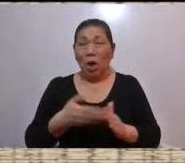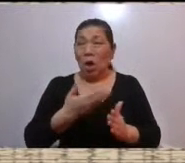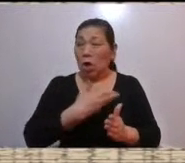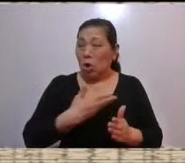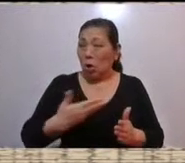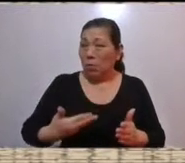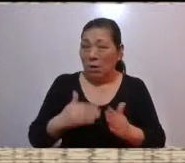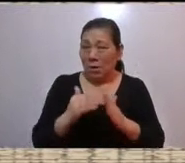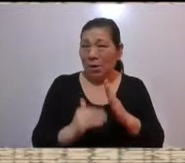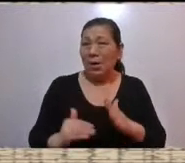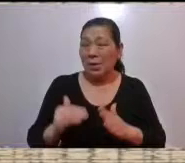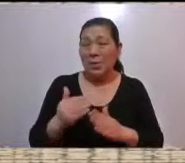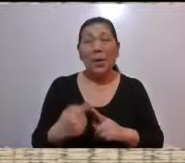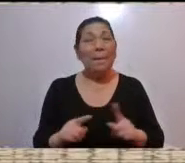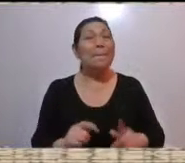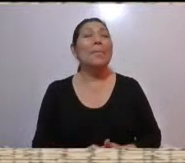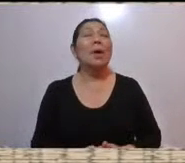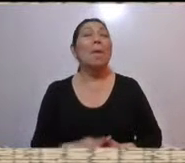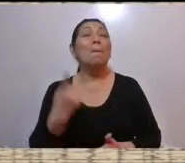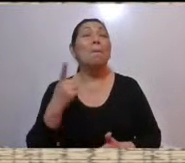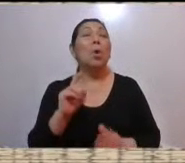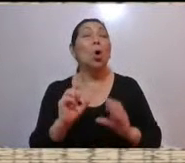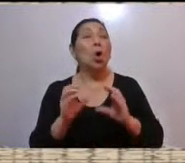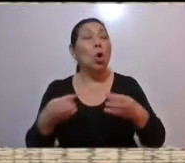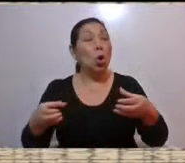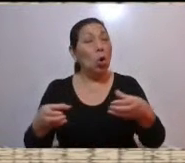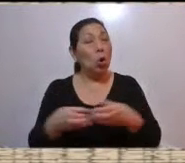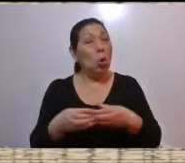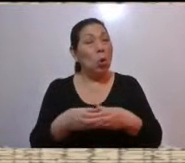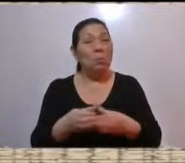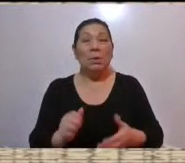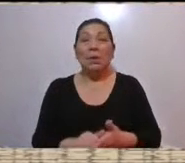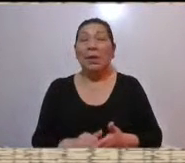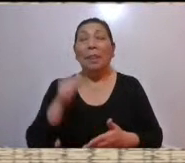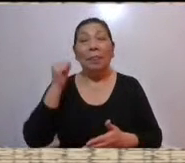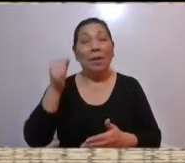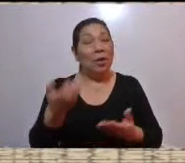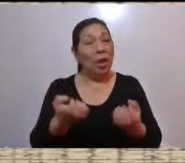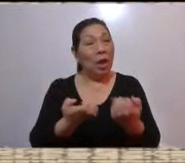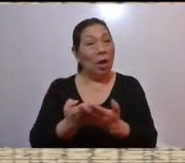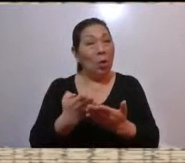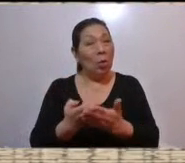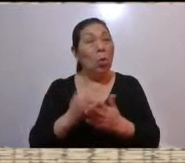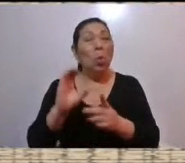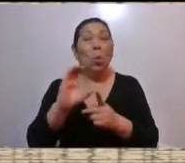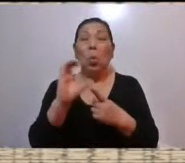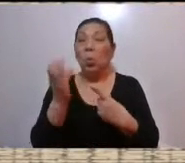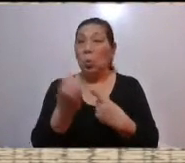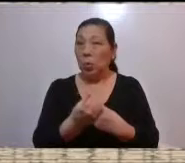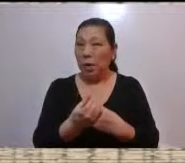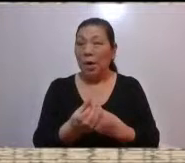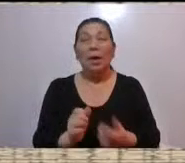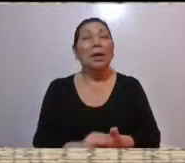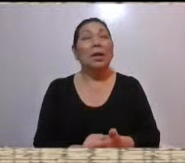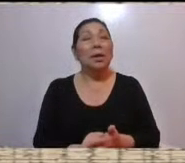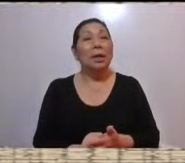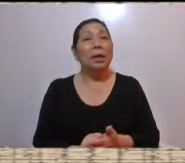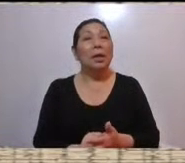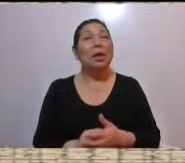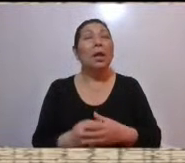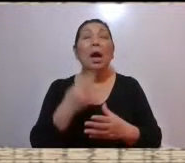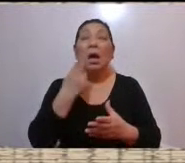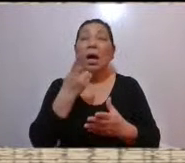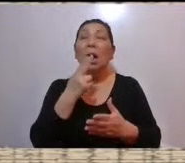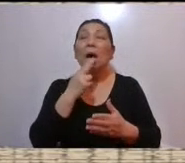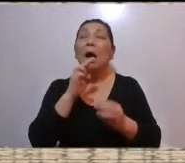internamente, sino a nivel de órganos supranacionales, específicamente por el Comité de Derechos Económicos, Sociales y Culturales, adscrito a